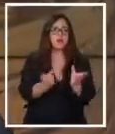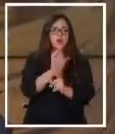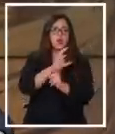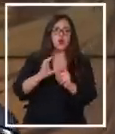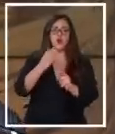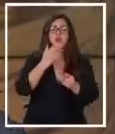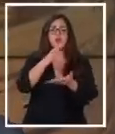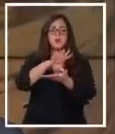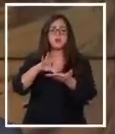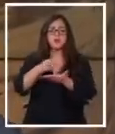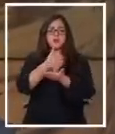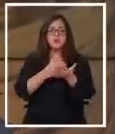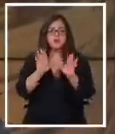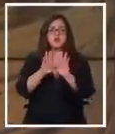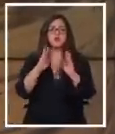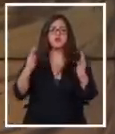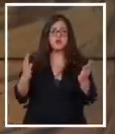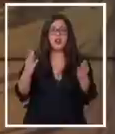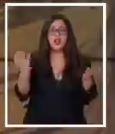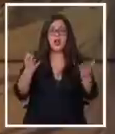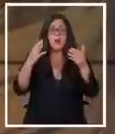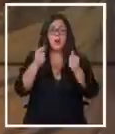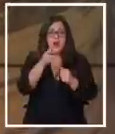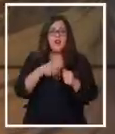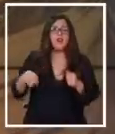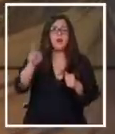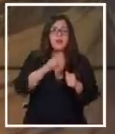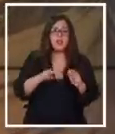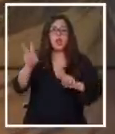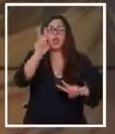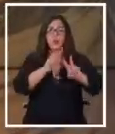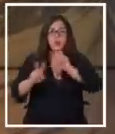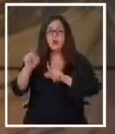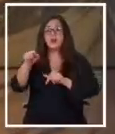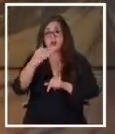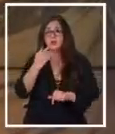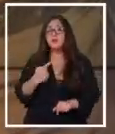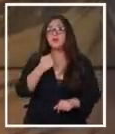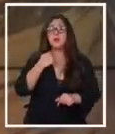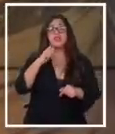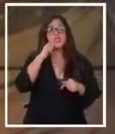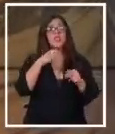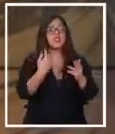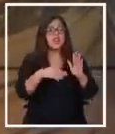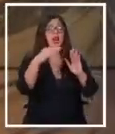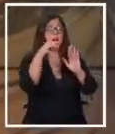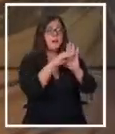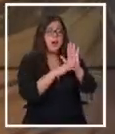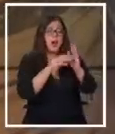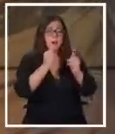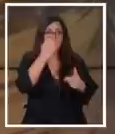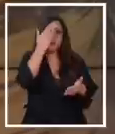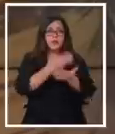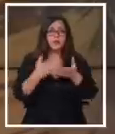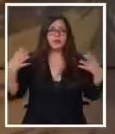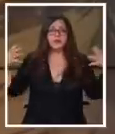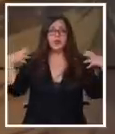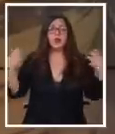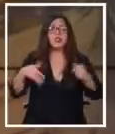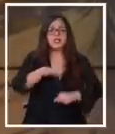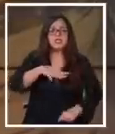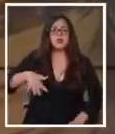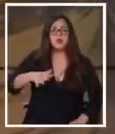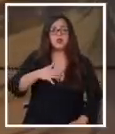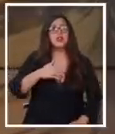pueda reactivarse el turismo que también es otro de los sectores que ha sido particularmente golpeados entonces hay un paquete de medidas para poder enfrentar de manera responsable esta